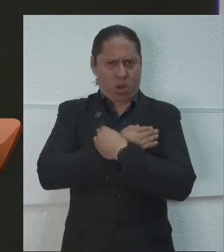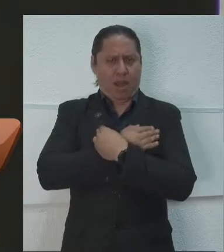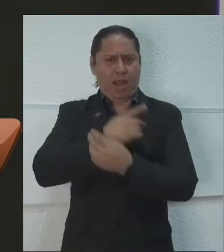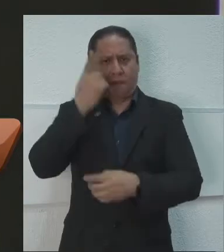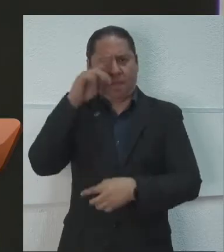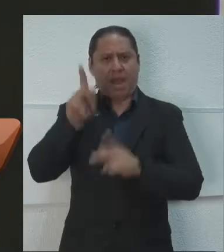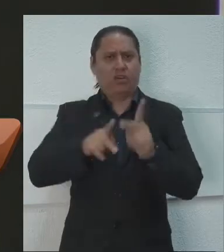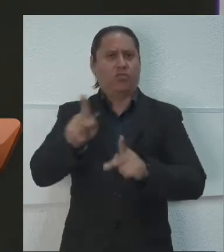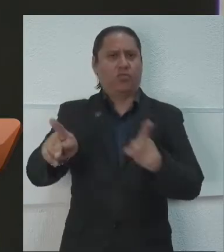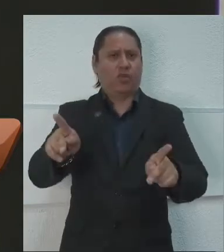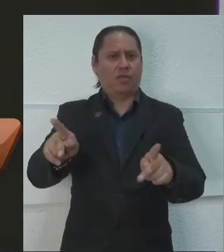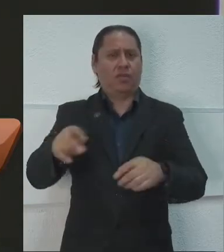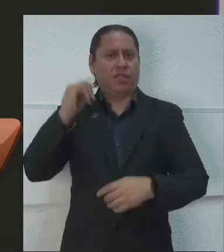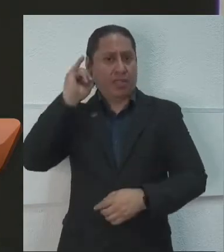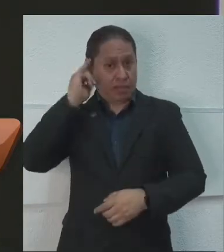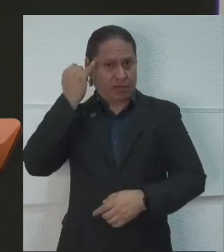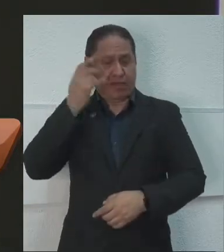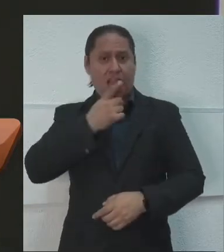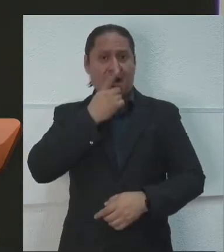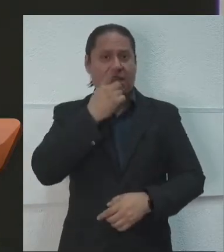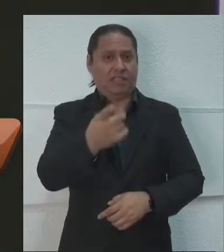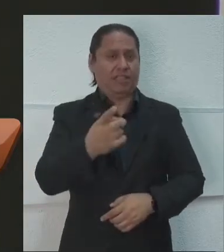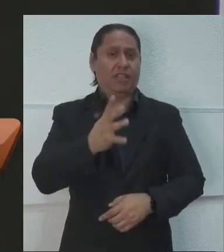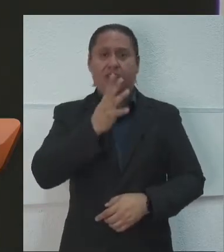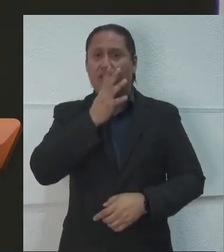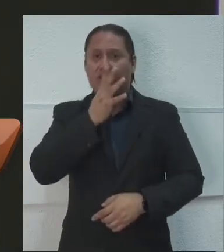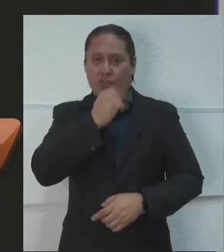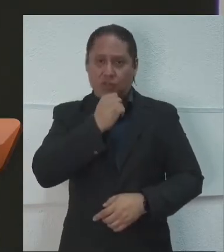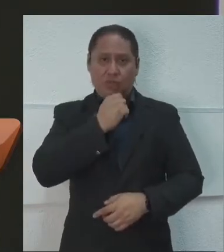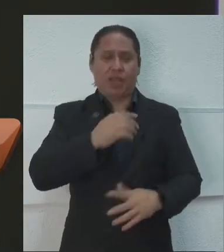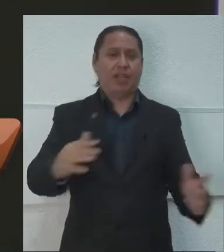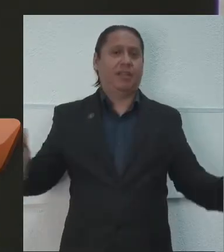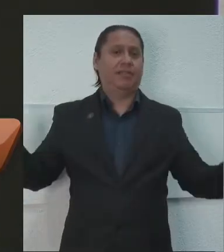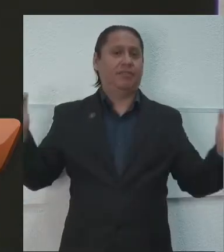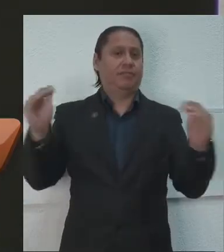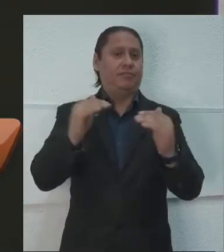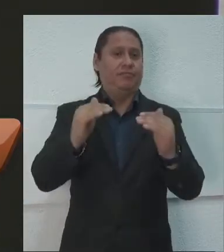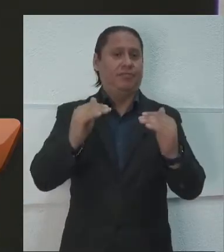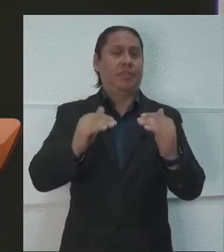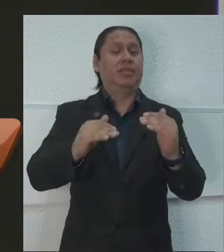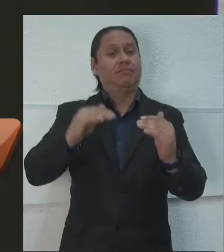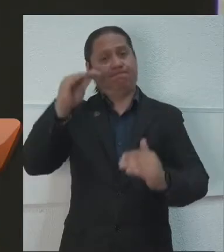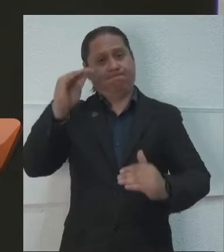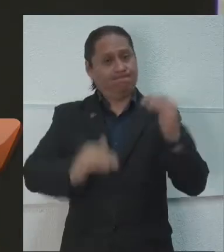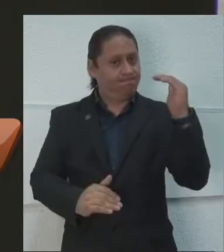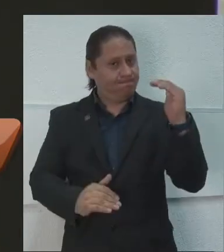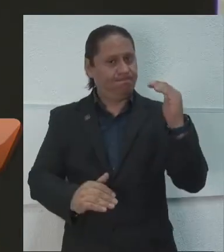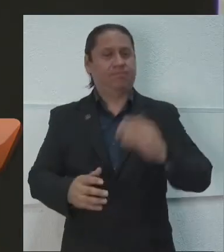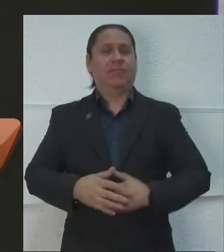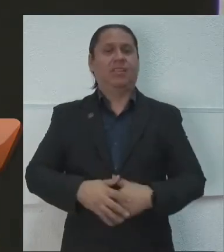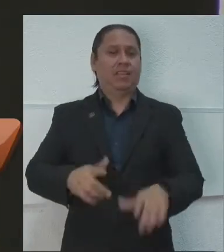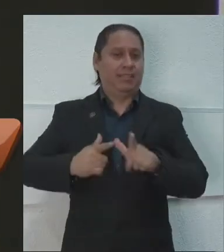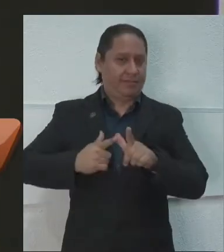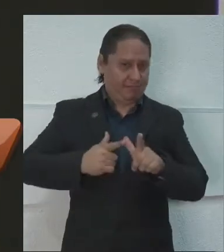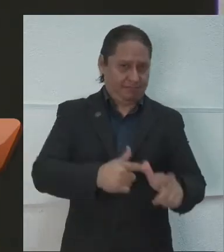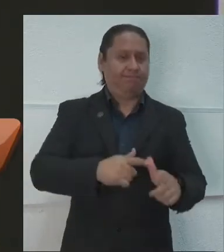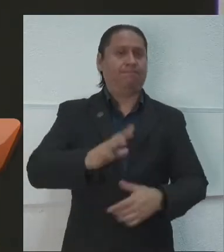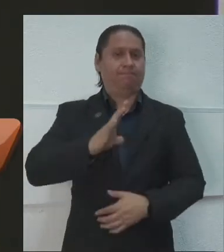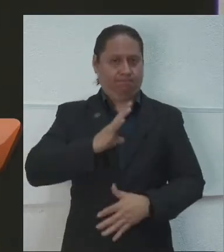nuestros pueblos indígenas. Hemos dicho que no nos pueden tratar igual a los que somos desiguales. Seguimos